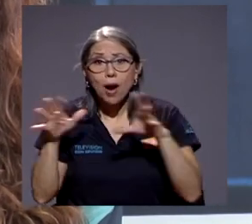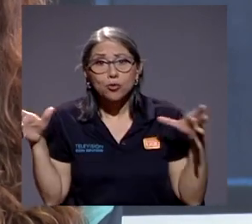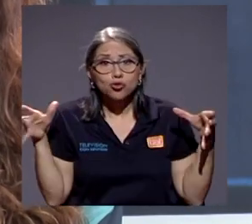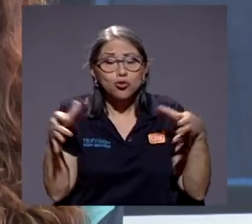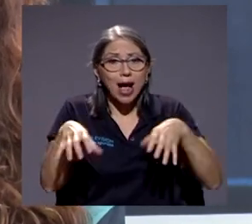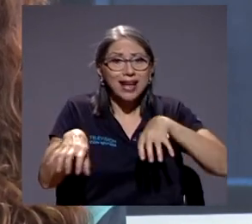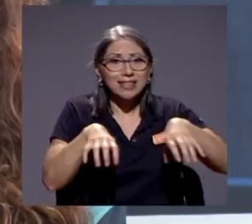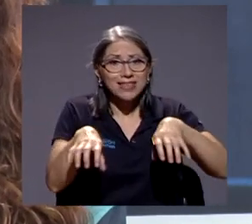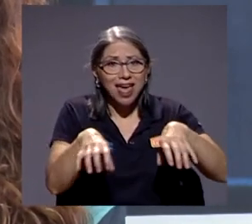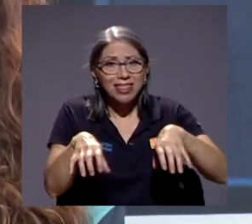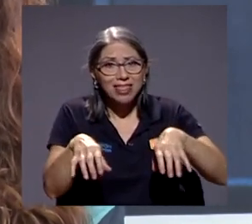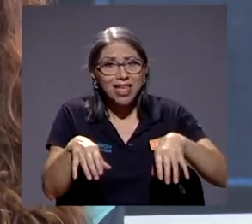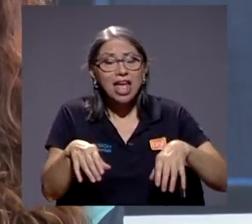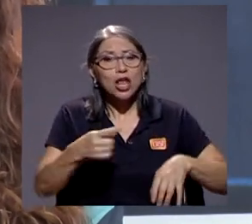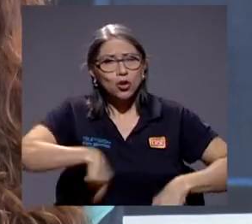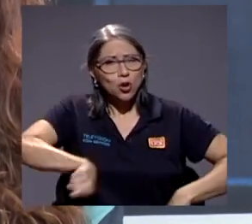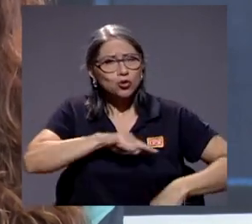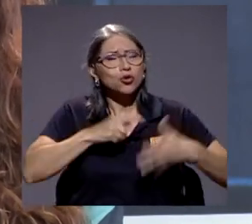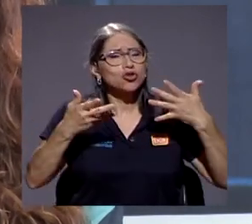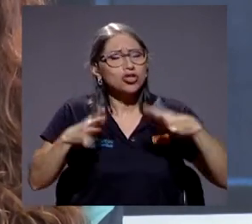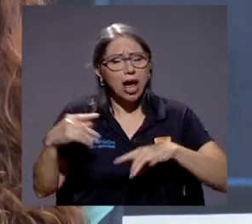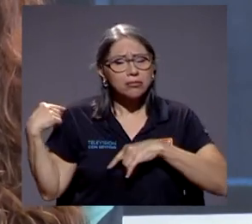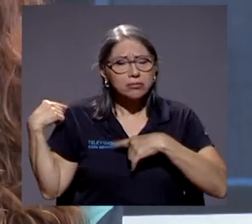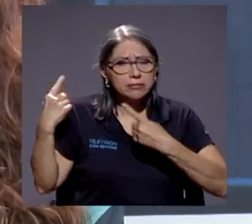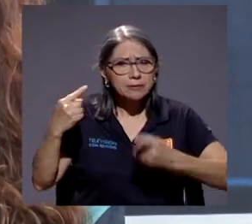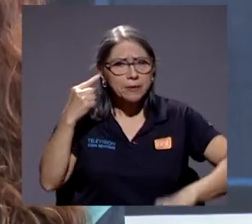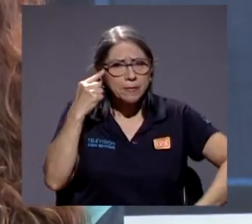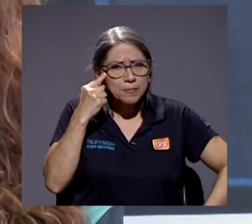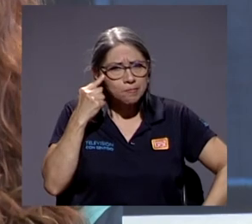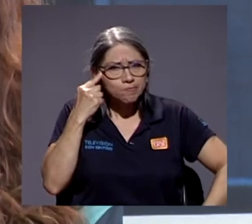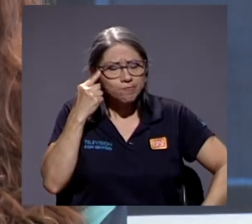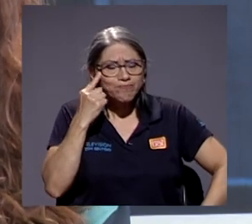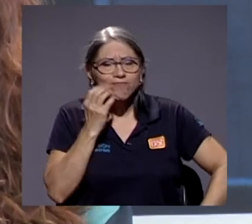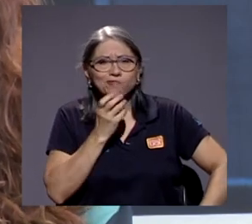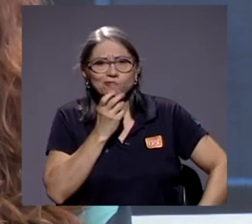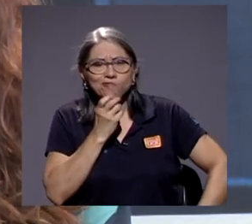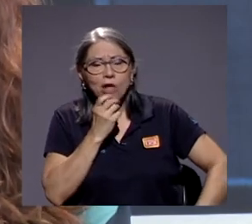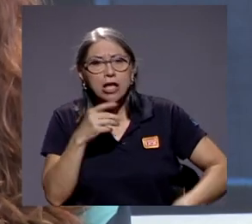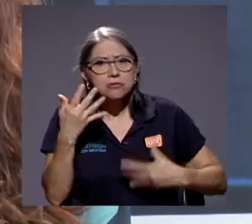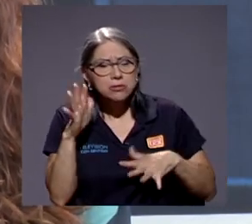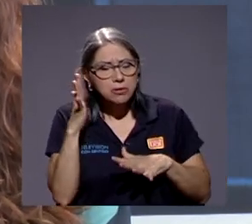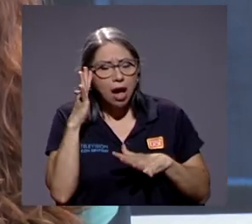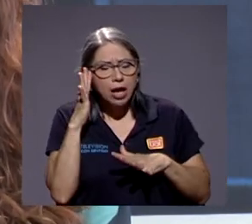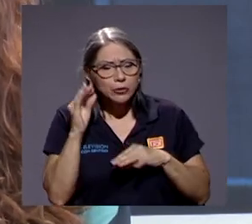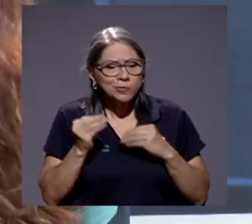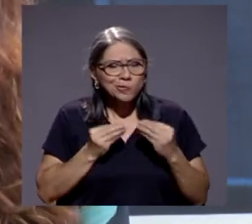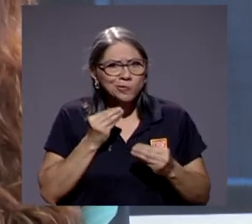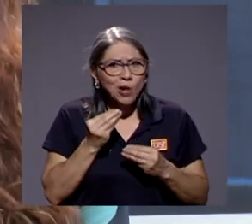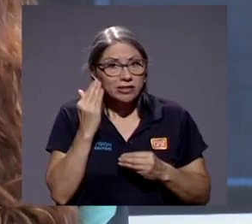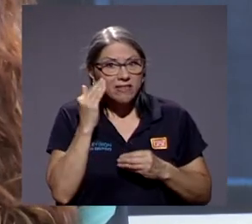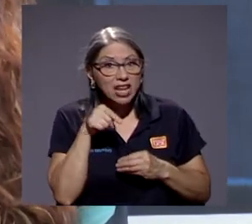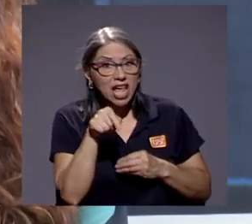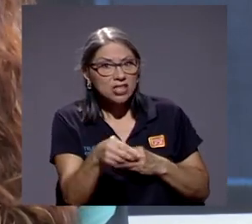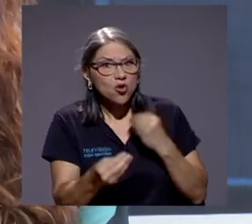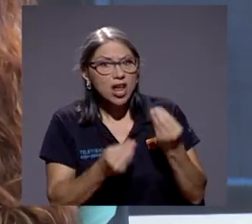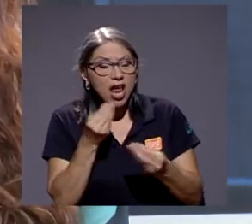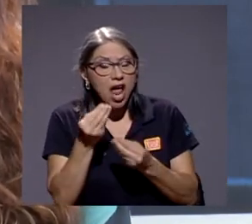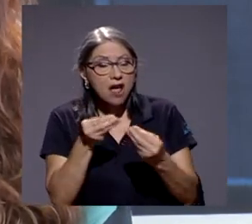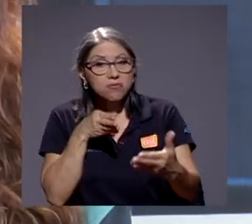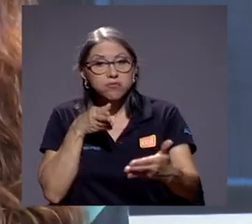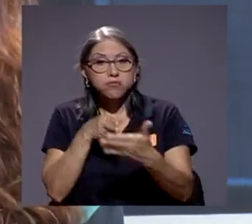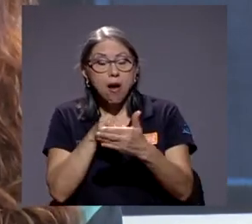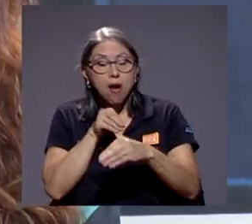la hemos pensado y la hemos decidido muy conscientemente para saber cuál es la incidencia que puede tener realmente en el momento que estamos atravesando